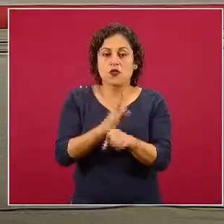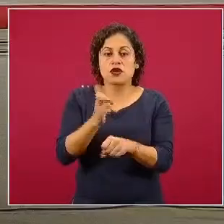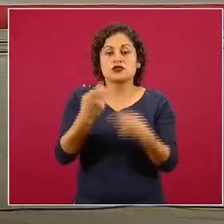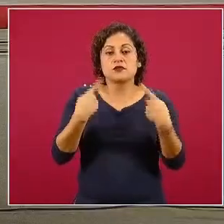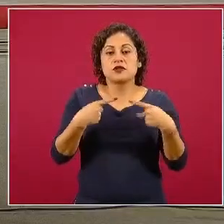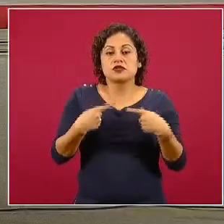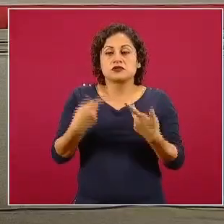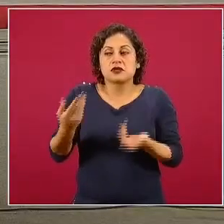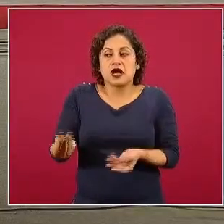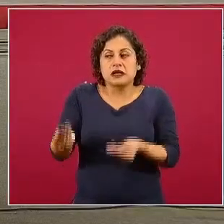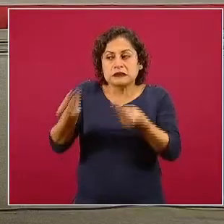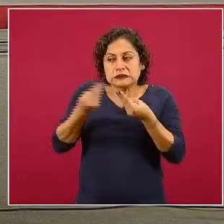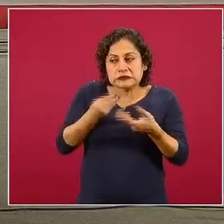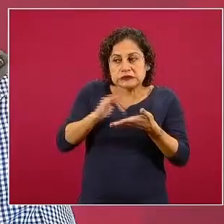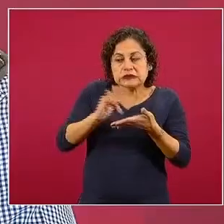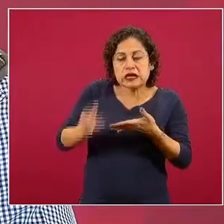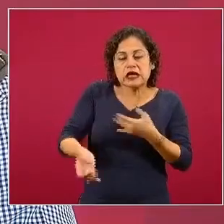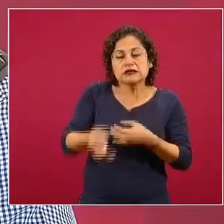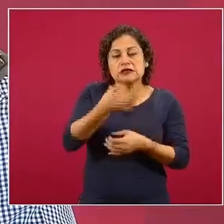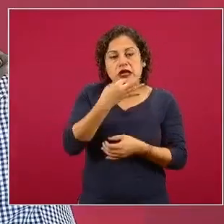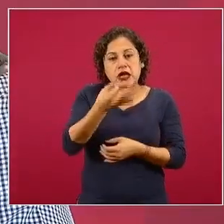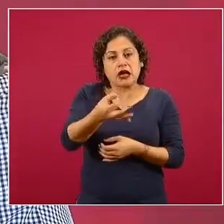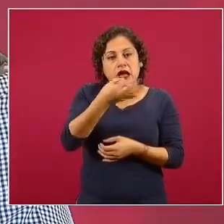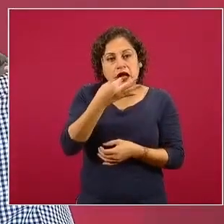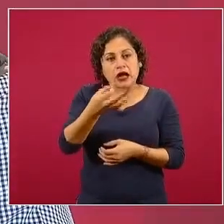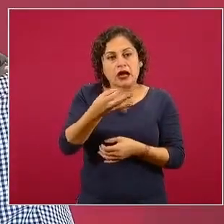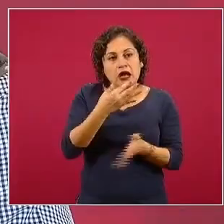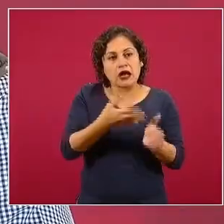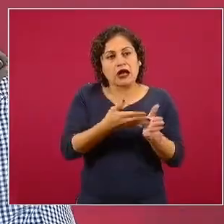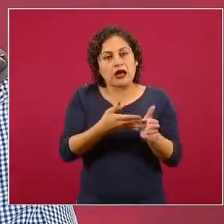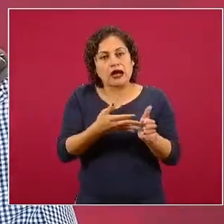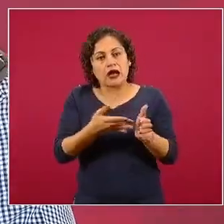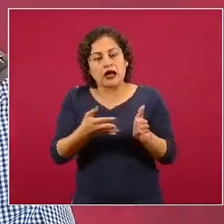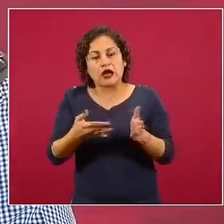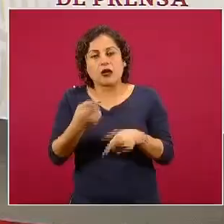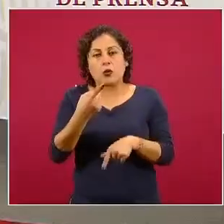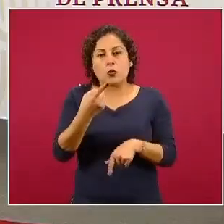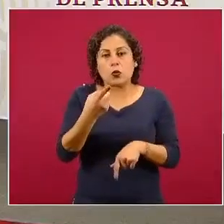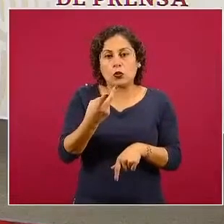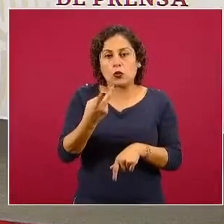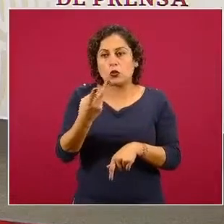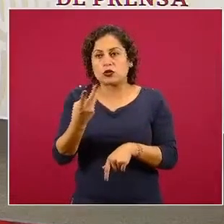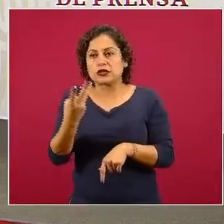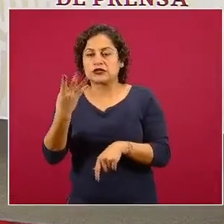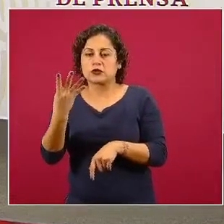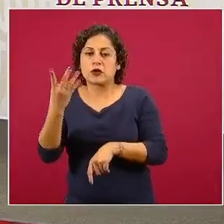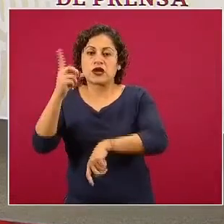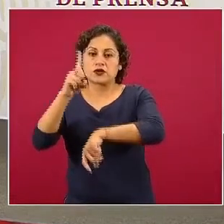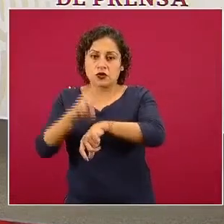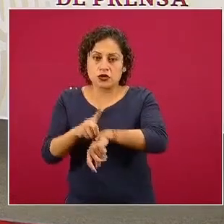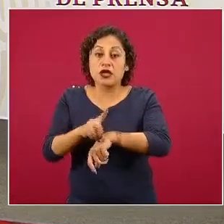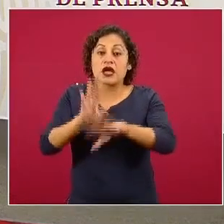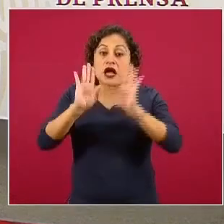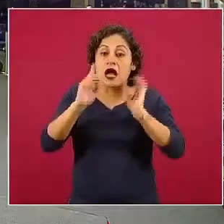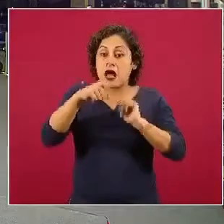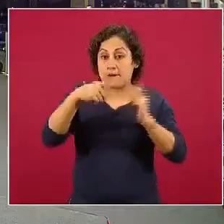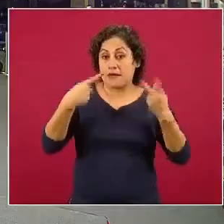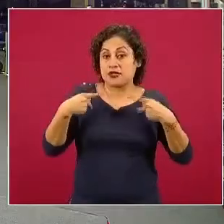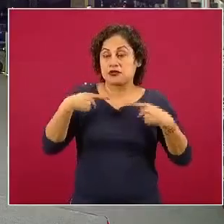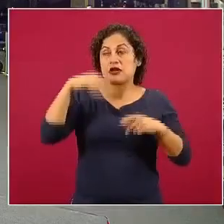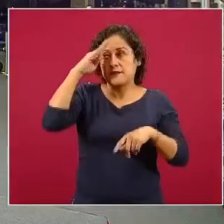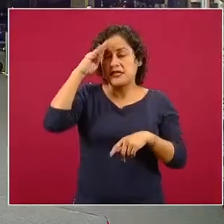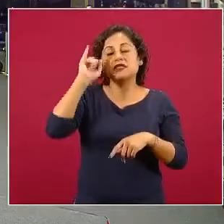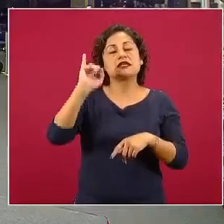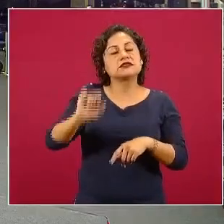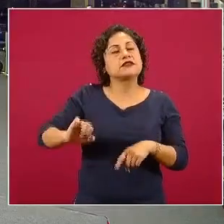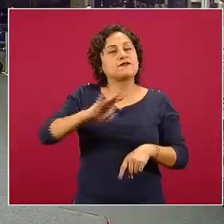pasen dos días, que pasen tres días, pensando que este tratamiento va a contribuir a curarla o va a aliviar sus síntomas. Cuando